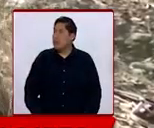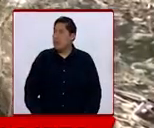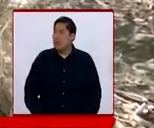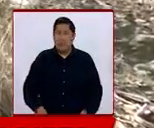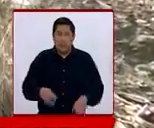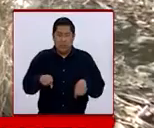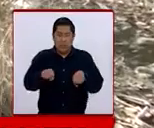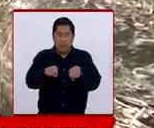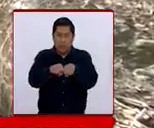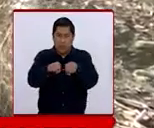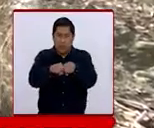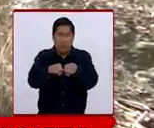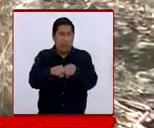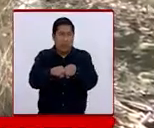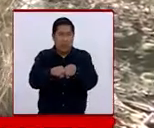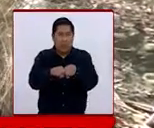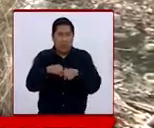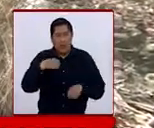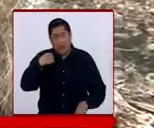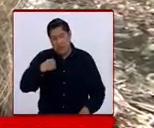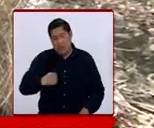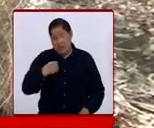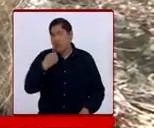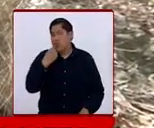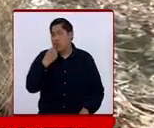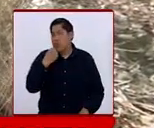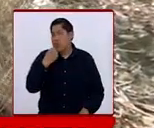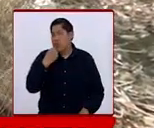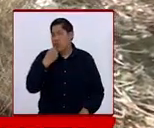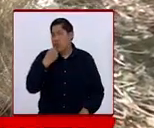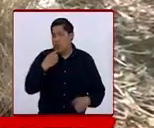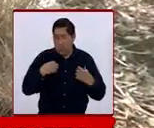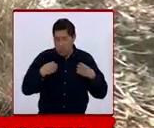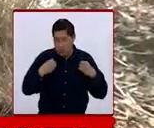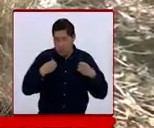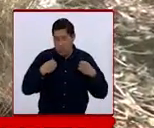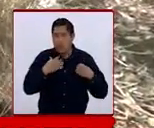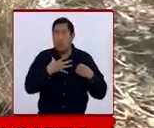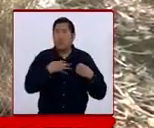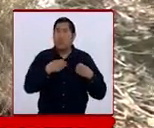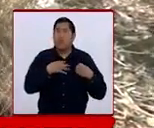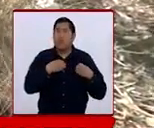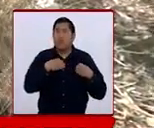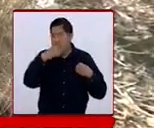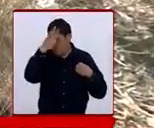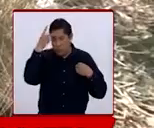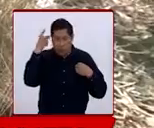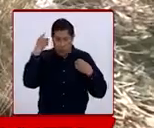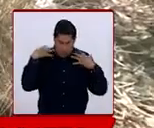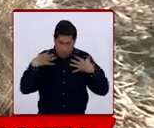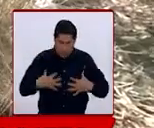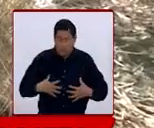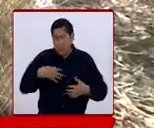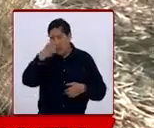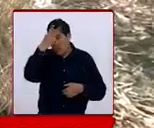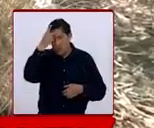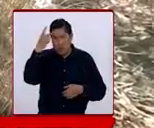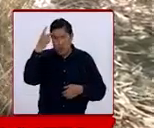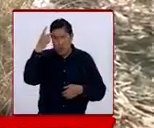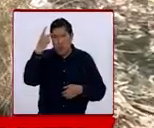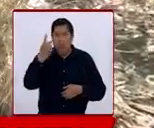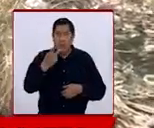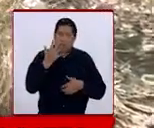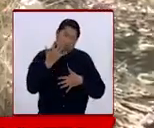Yo veo un zapato, veo una mochila de color rosado, ropa de color blanca, también de color ploma, una chompa de color ploma.